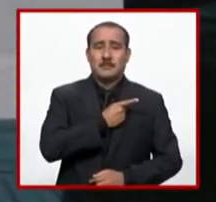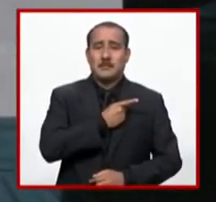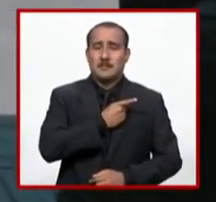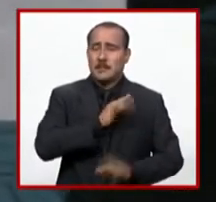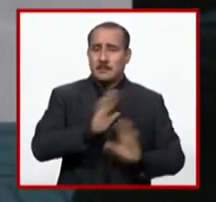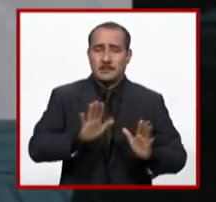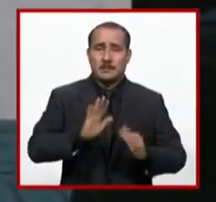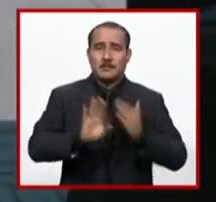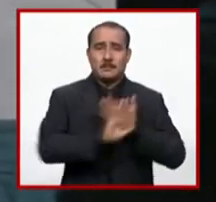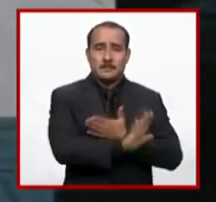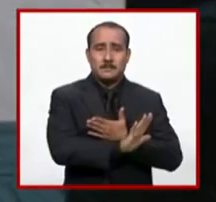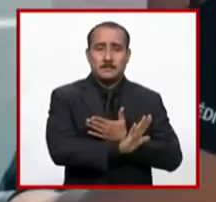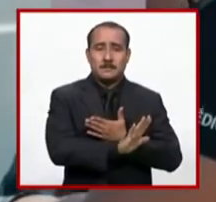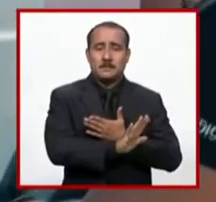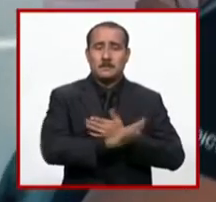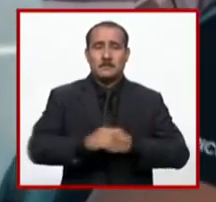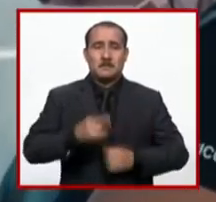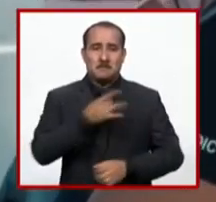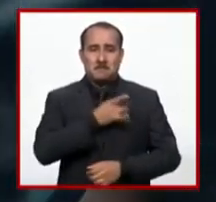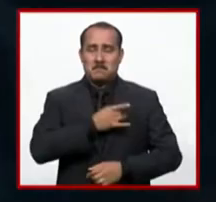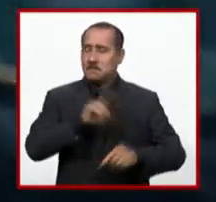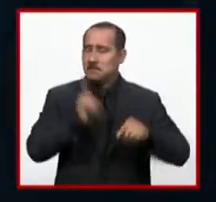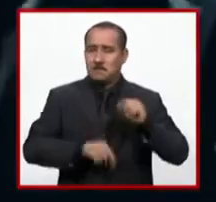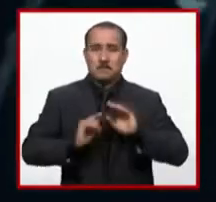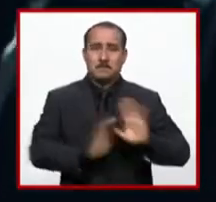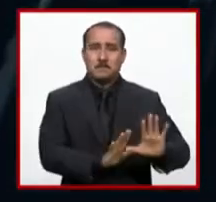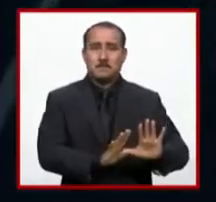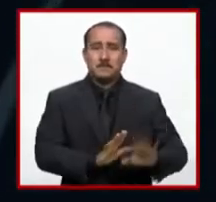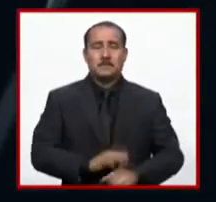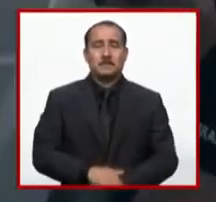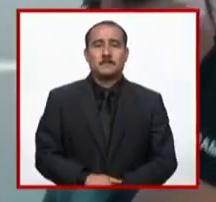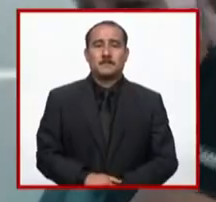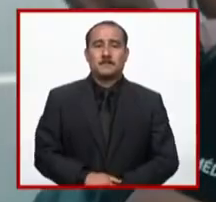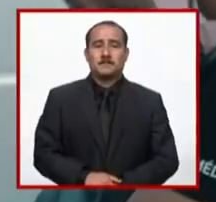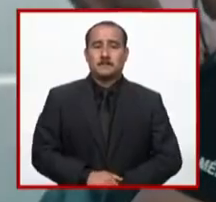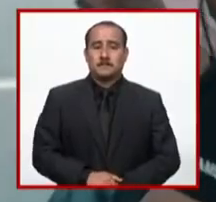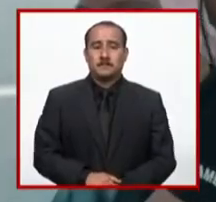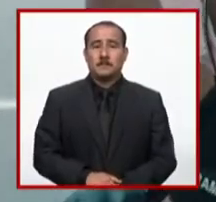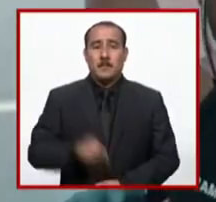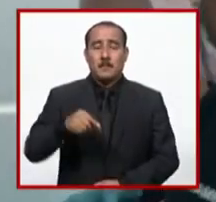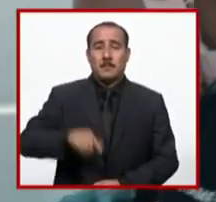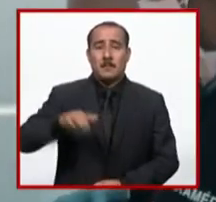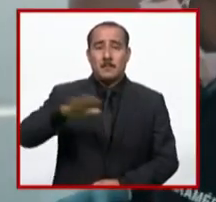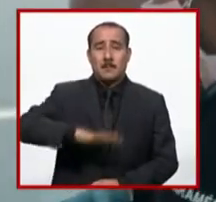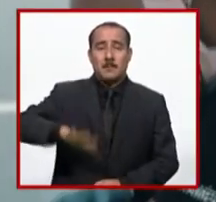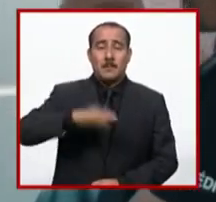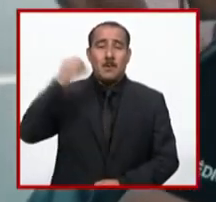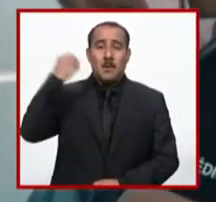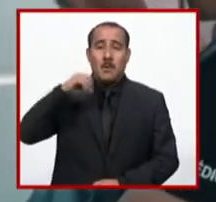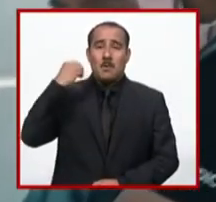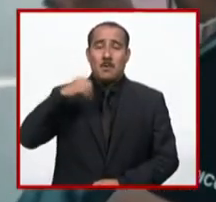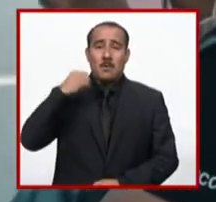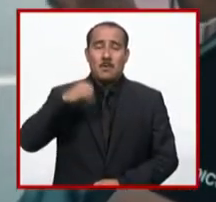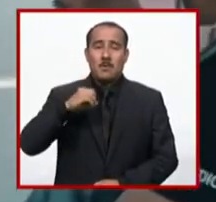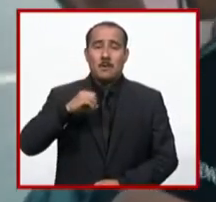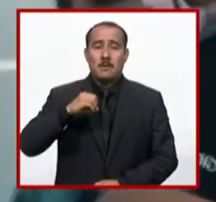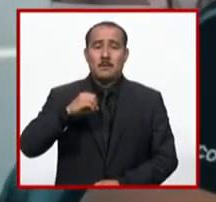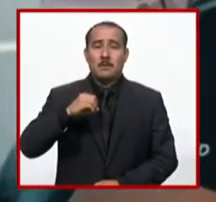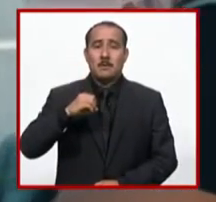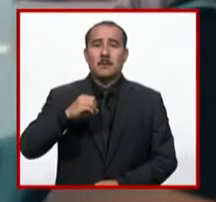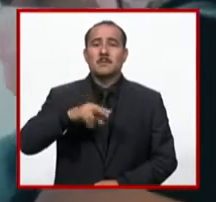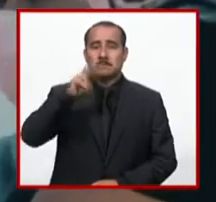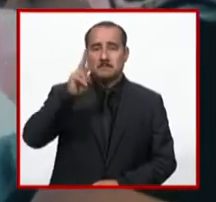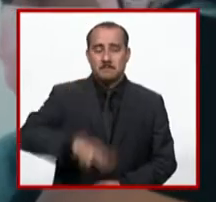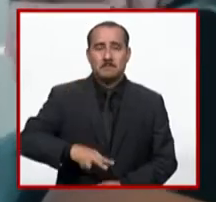un alto y dejar de vivir con miedo. Y hoy, en Oaxaca, esta solución es